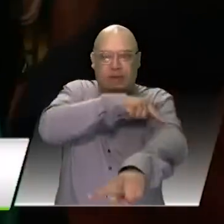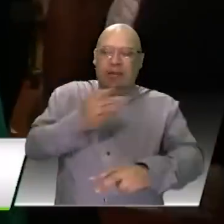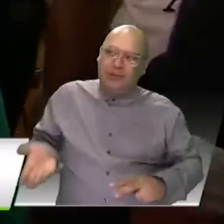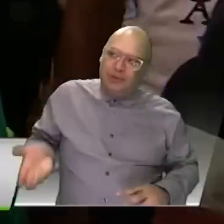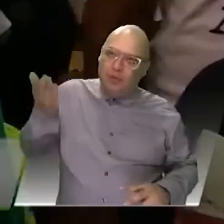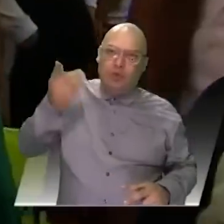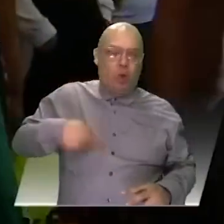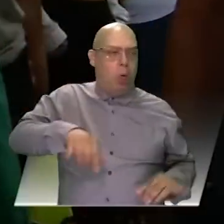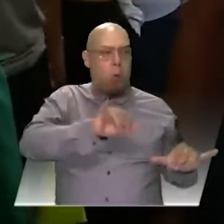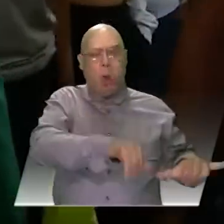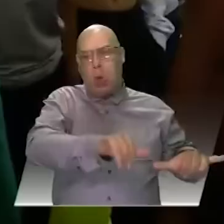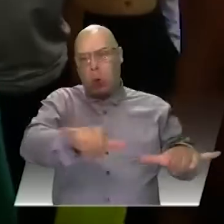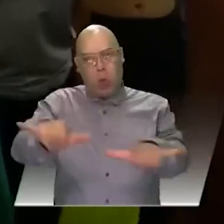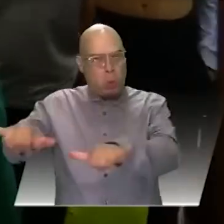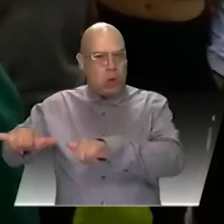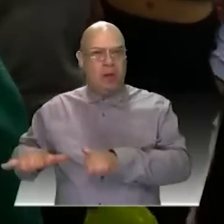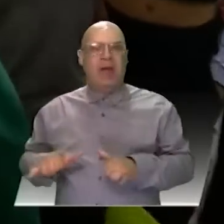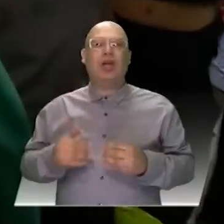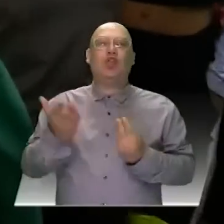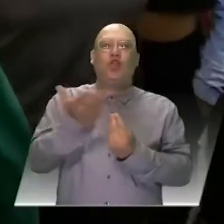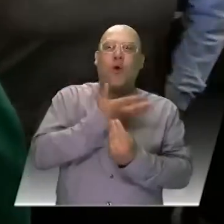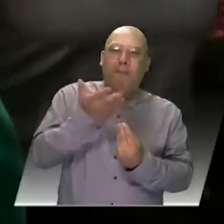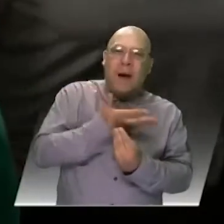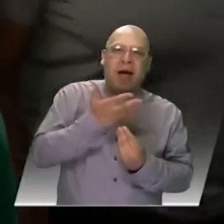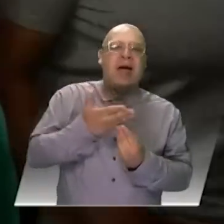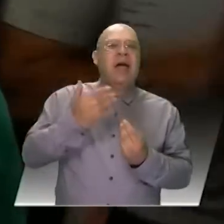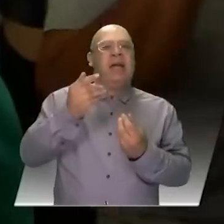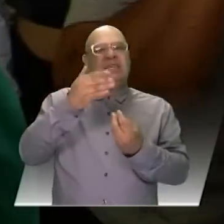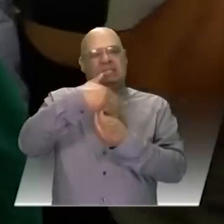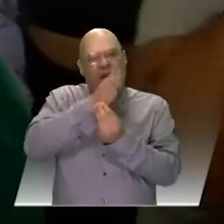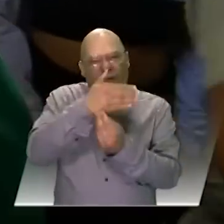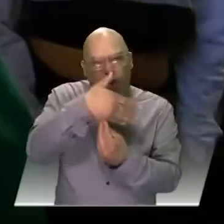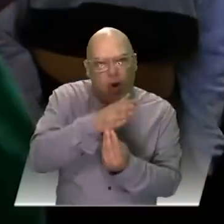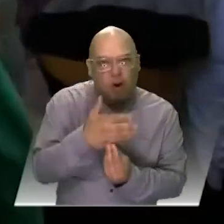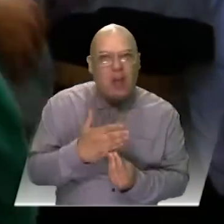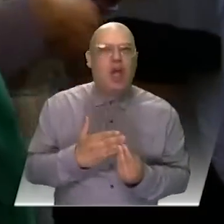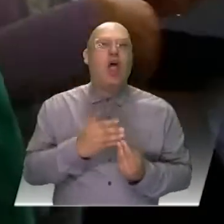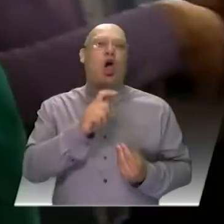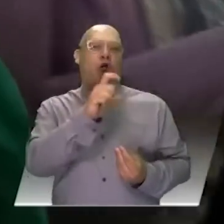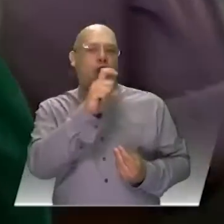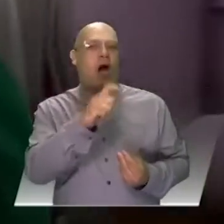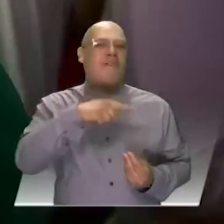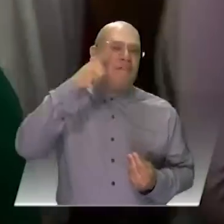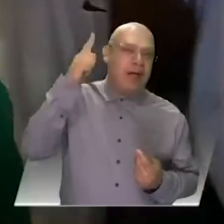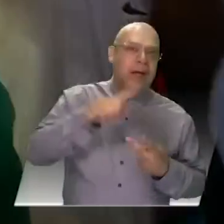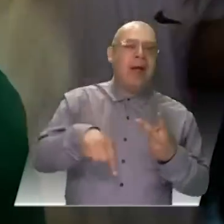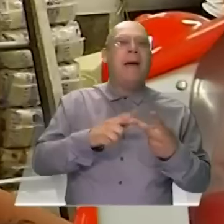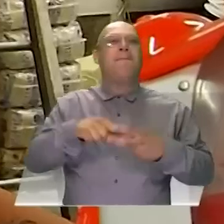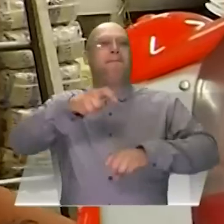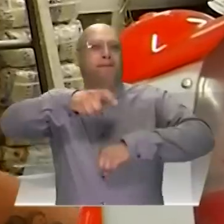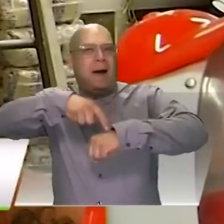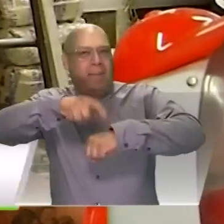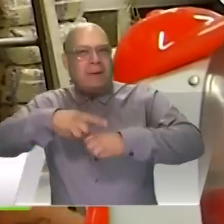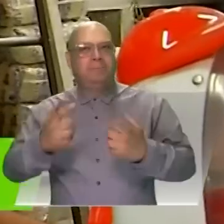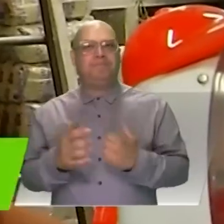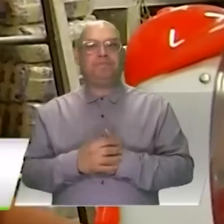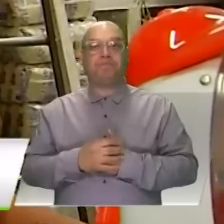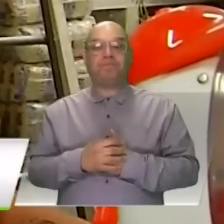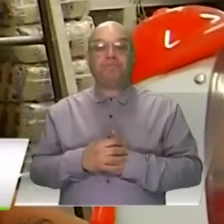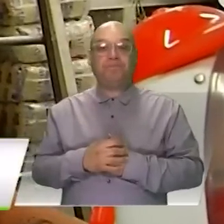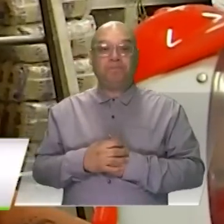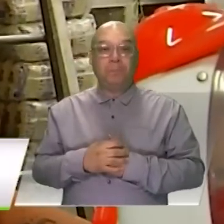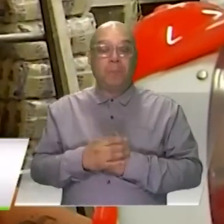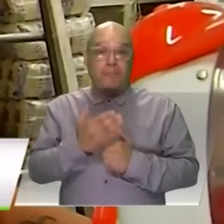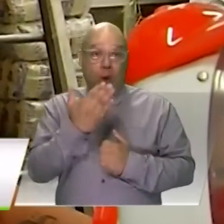se encuentra estable. Lo que es el tomate, la cebolla de huevo, roja y blanca, la papa capira. La canasta familiar